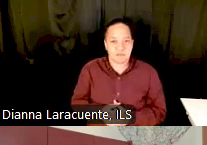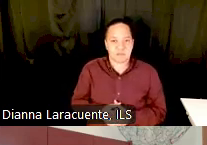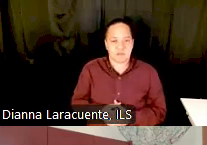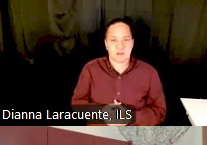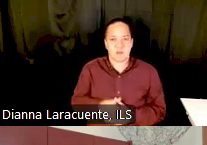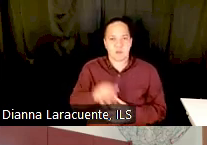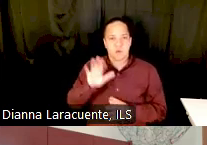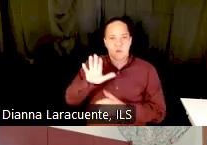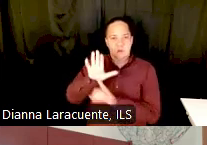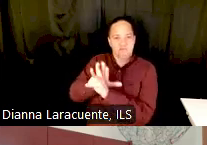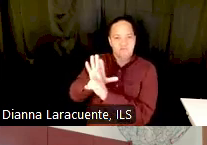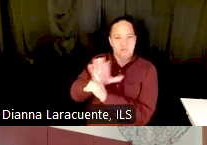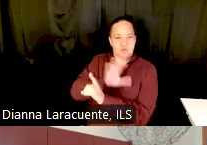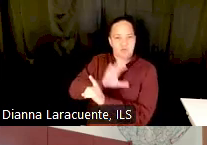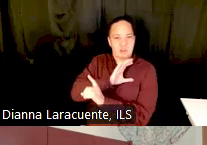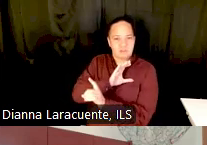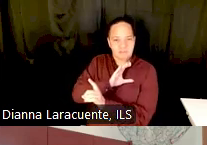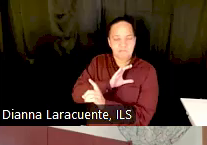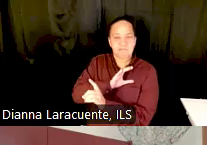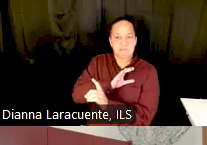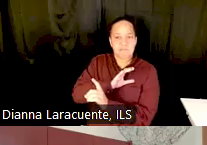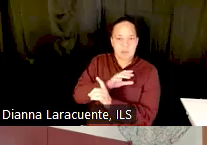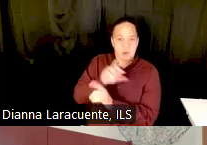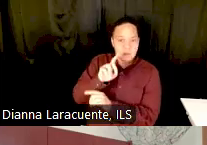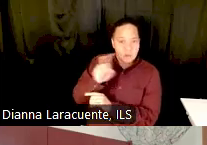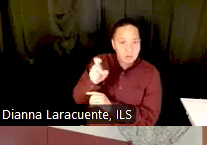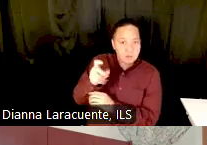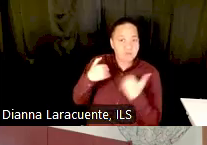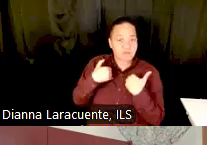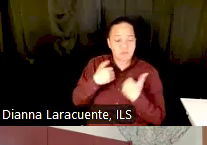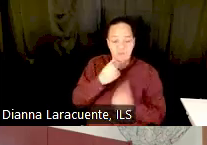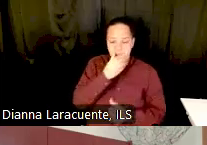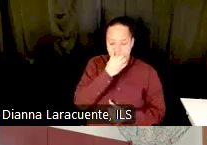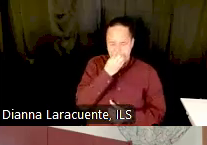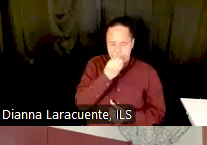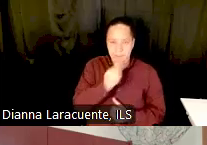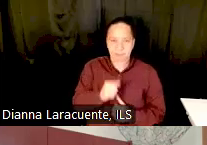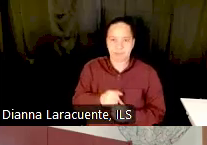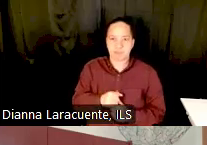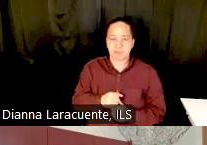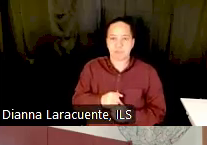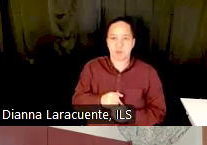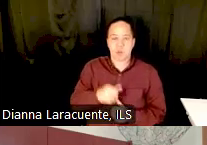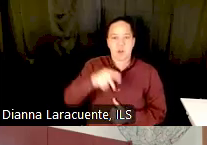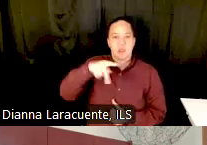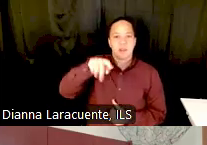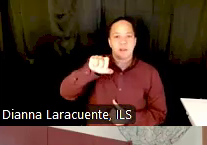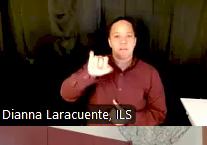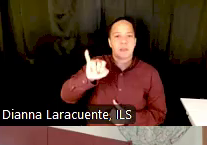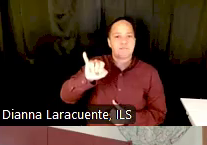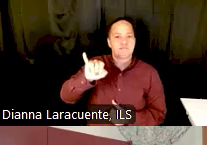perfil de ellos, conociendo cuáles son las condiciones que tienen, conociendo cuál es el PEI que tienen. Porque